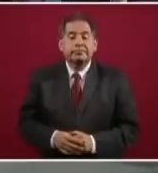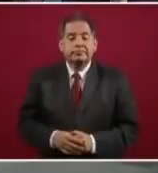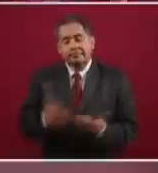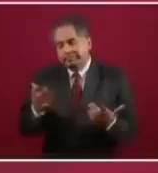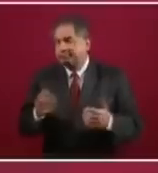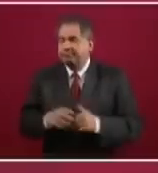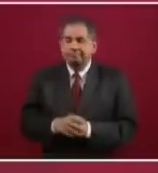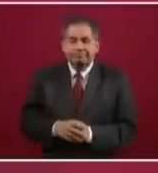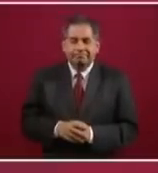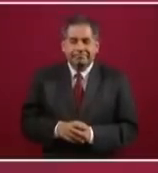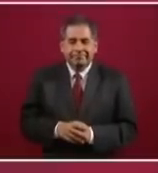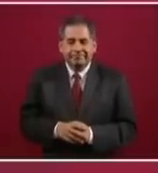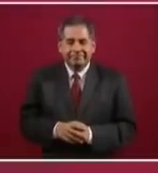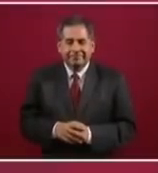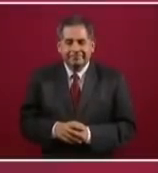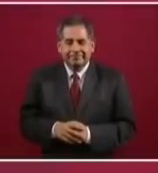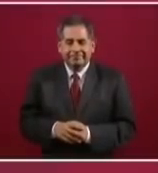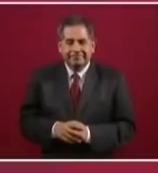Bueno,